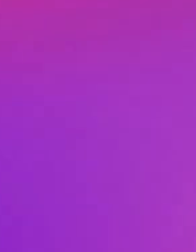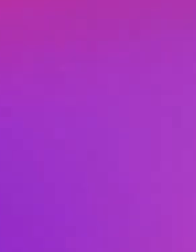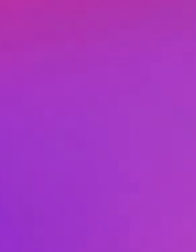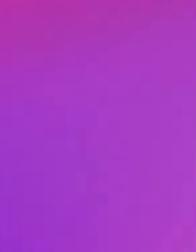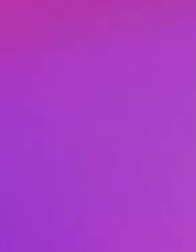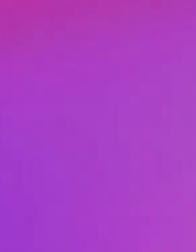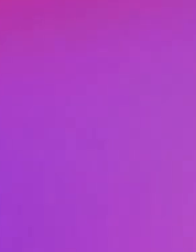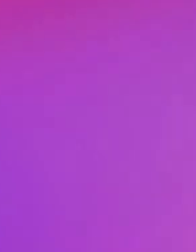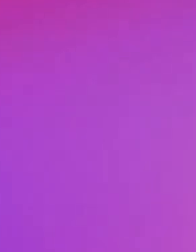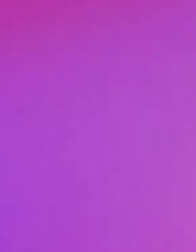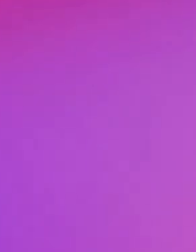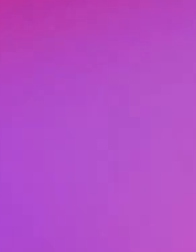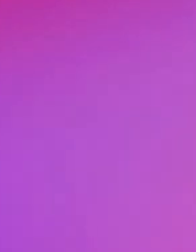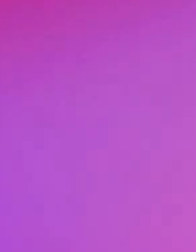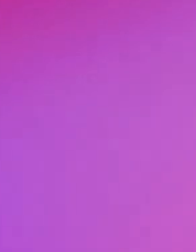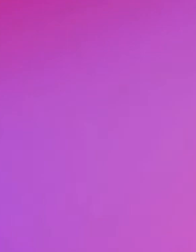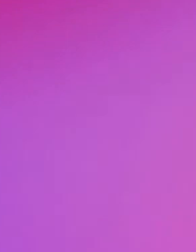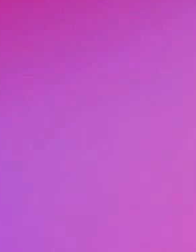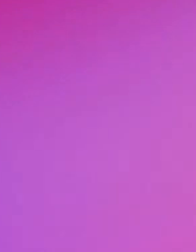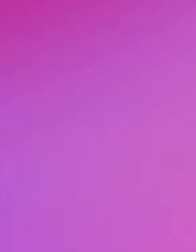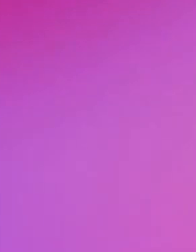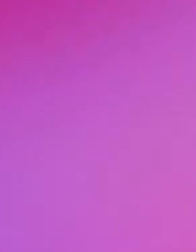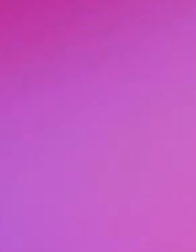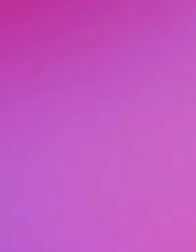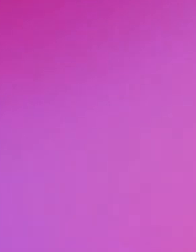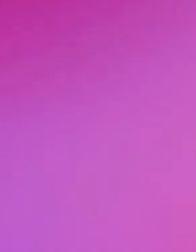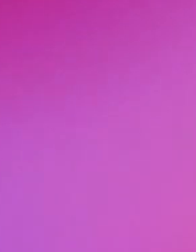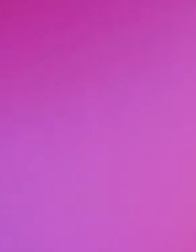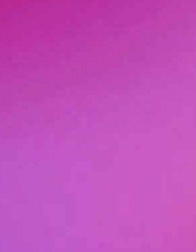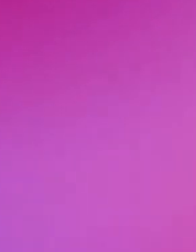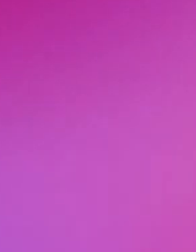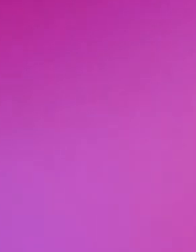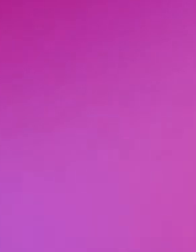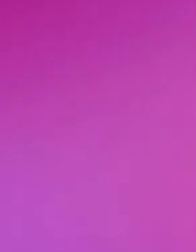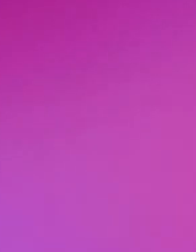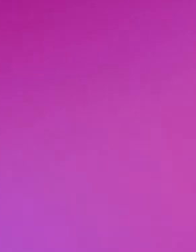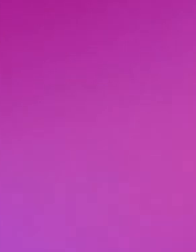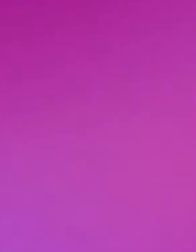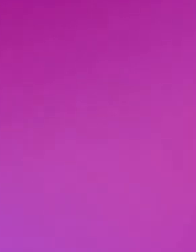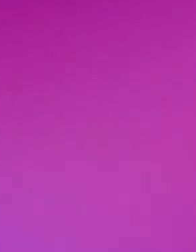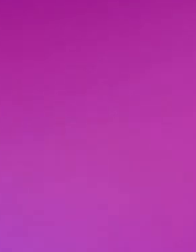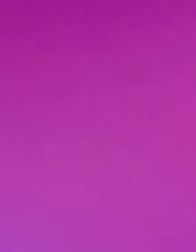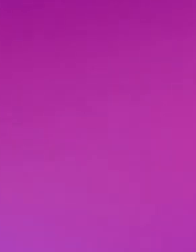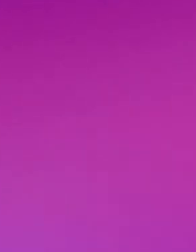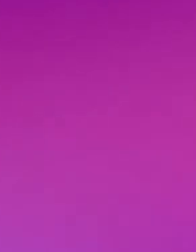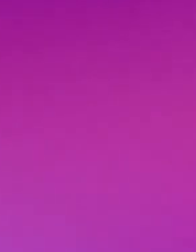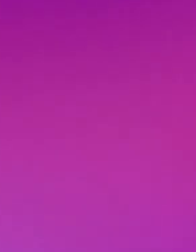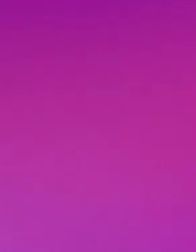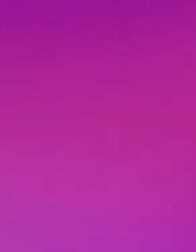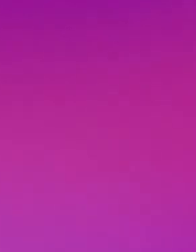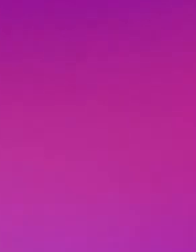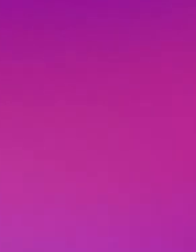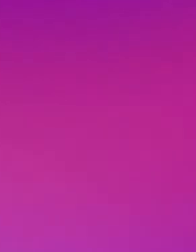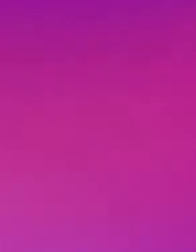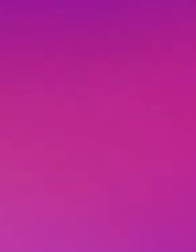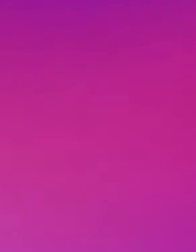Si requieres consultar los libros de texto en versión digital, recuerda que los puedes encontrar en la página